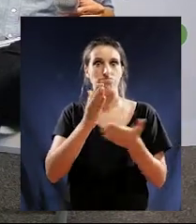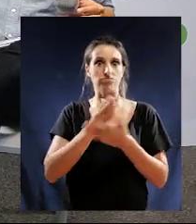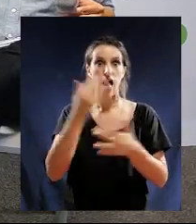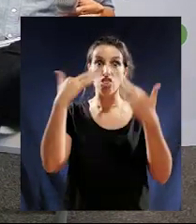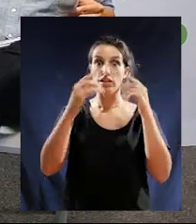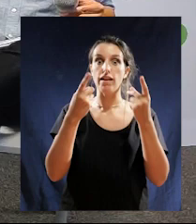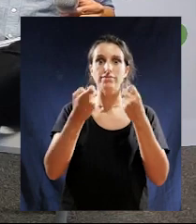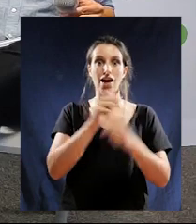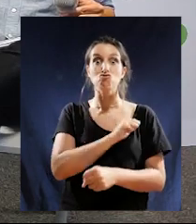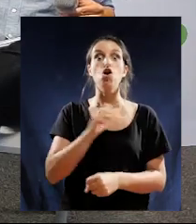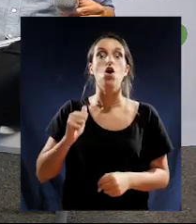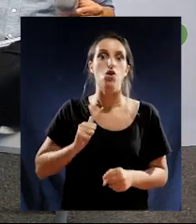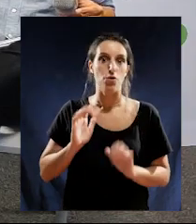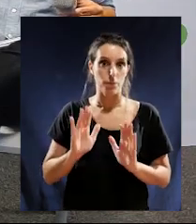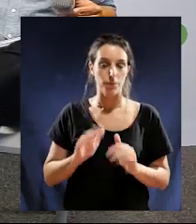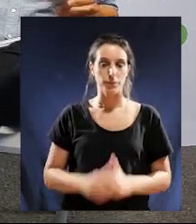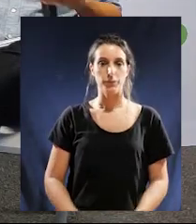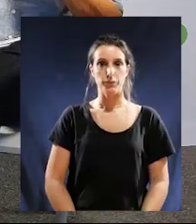propio